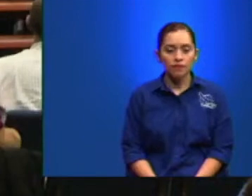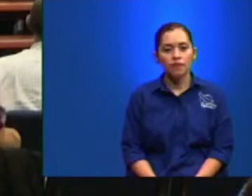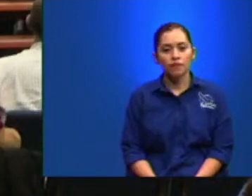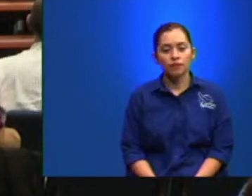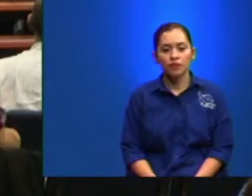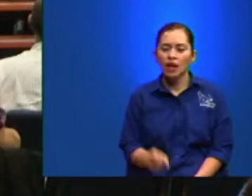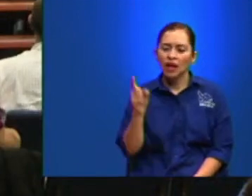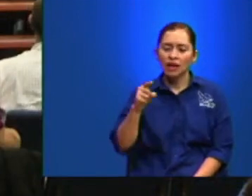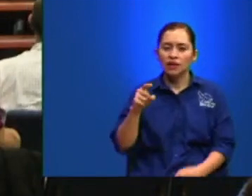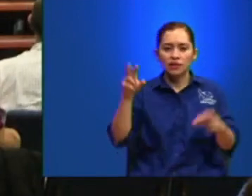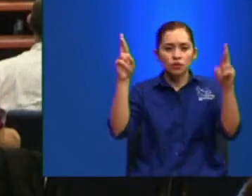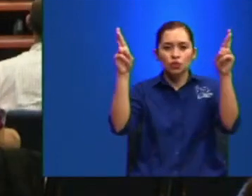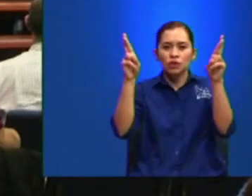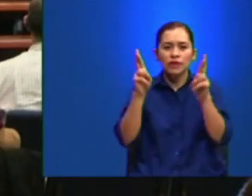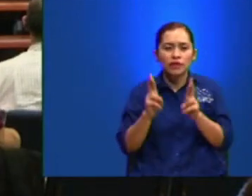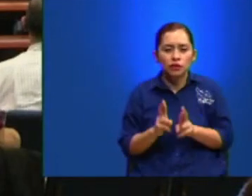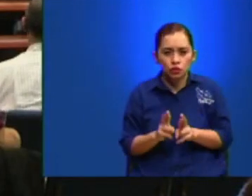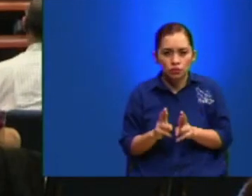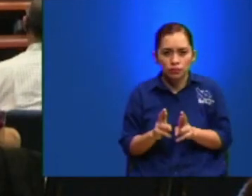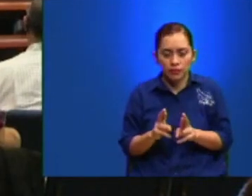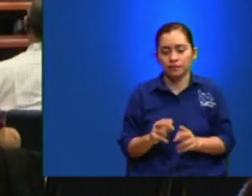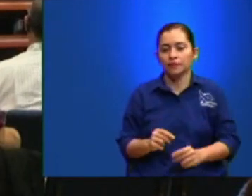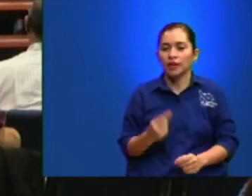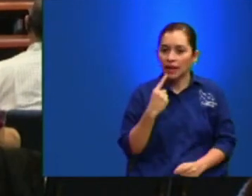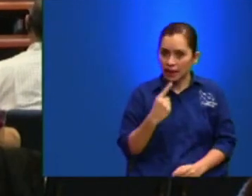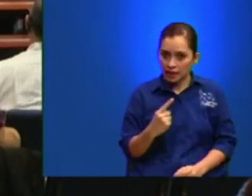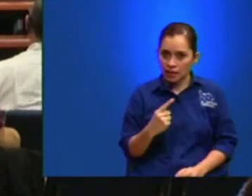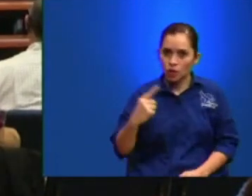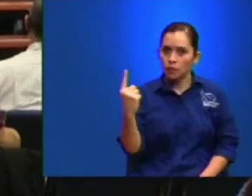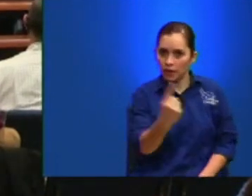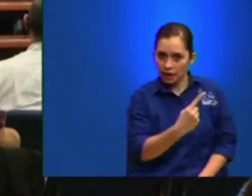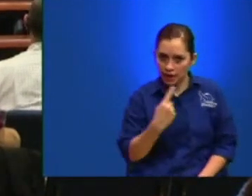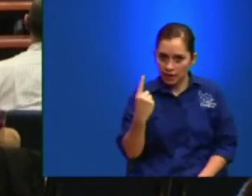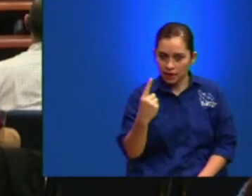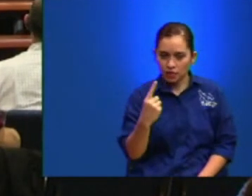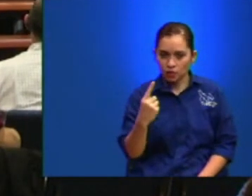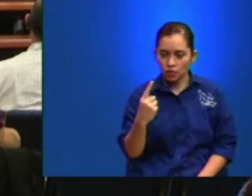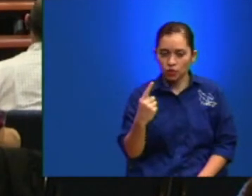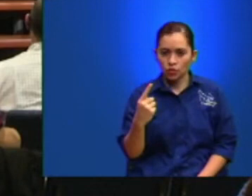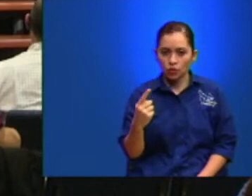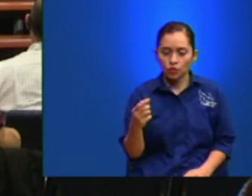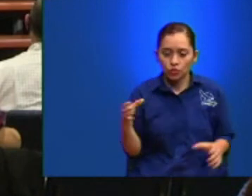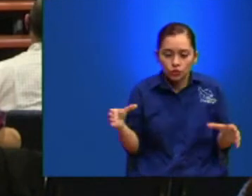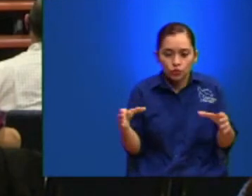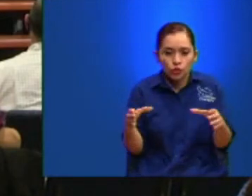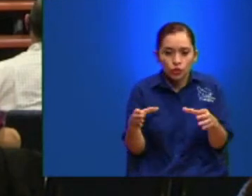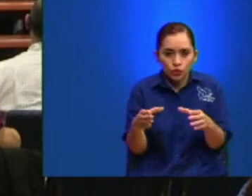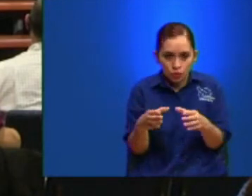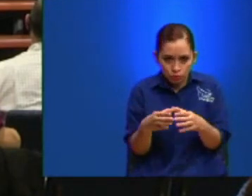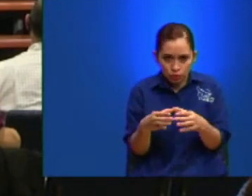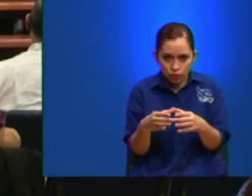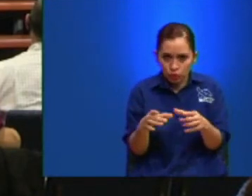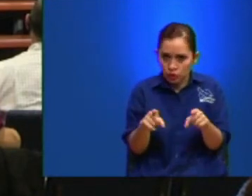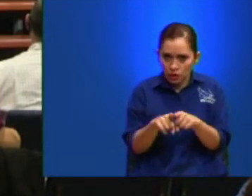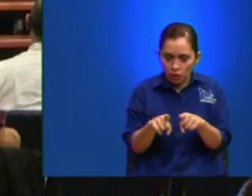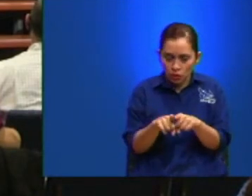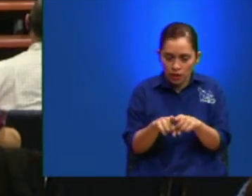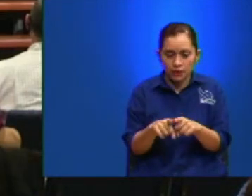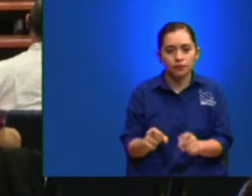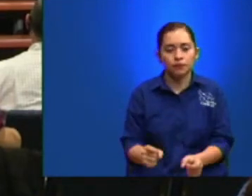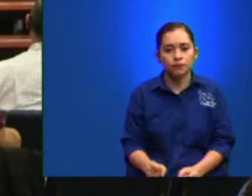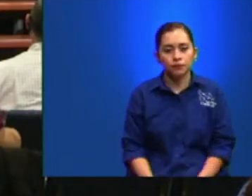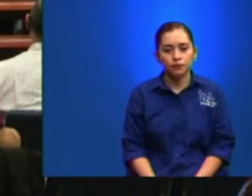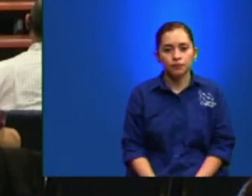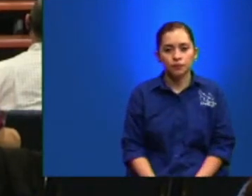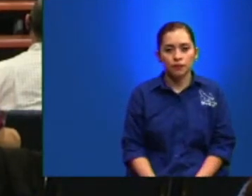la misma frecuencia espiritual dentro de las cosas que dijimos pusimos por ejemplo una de